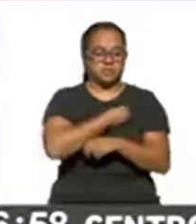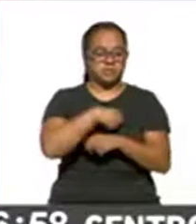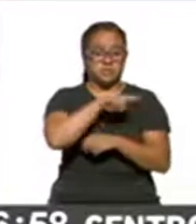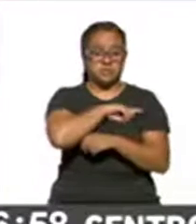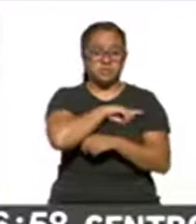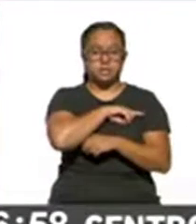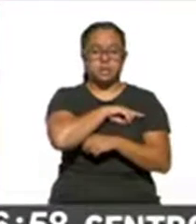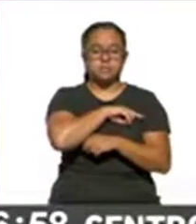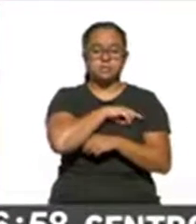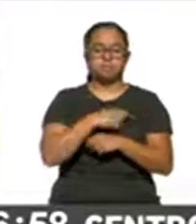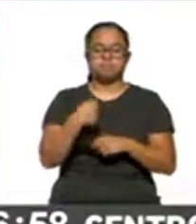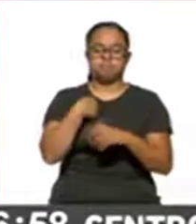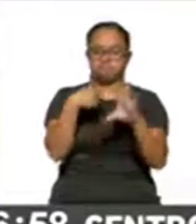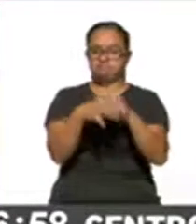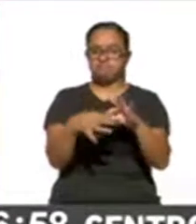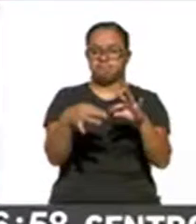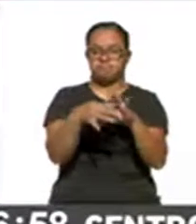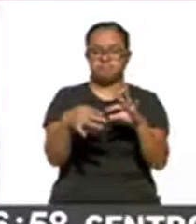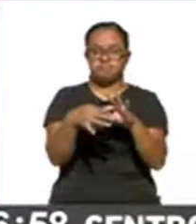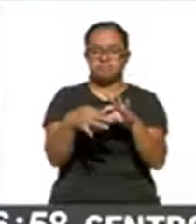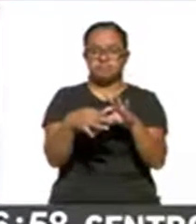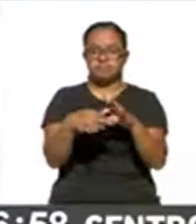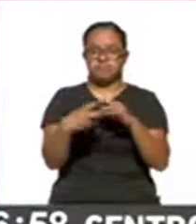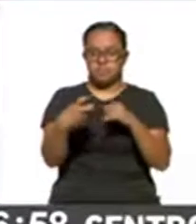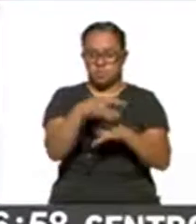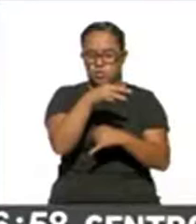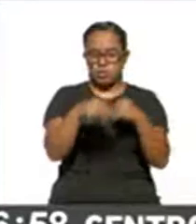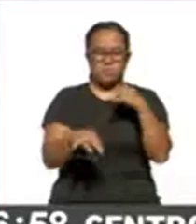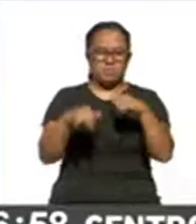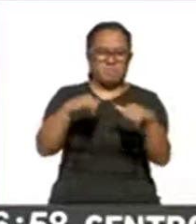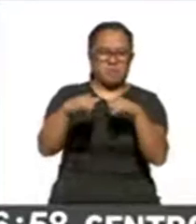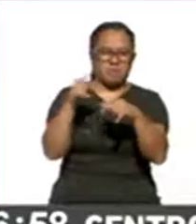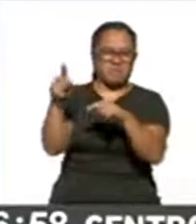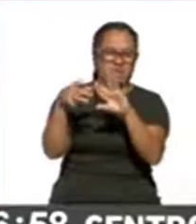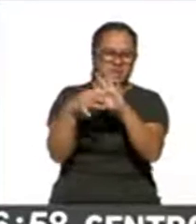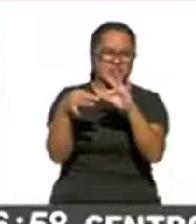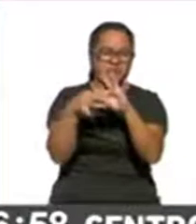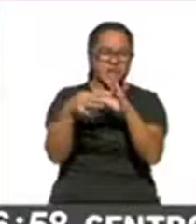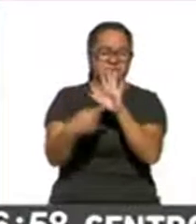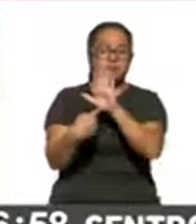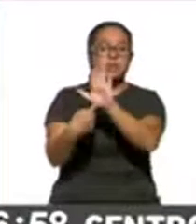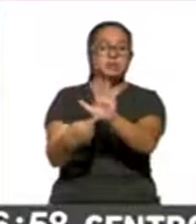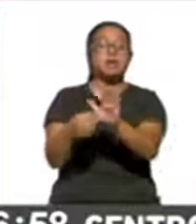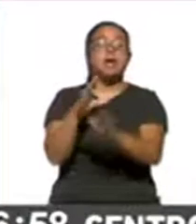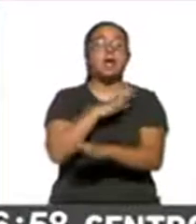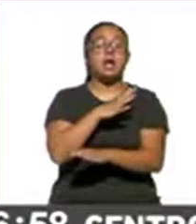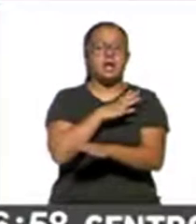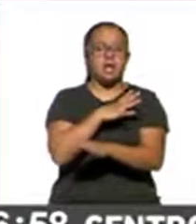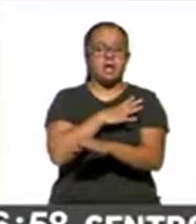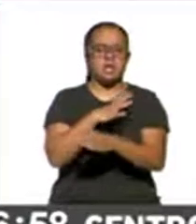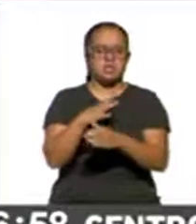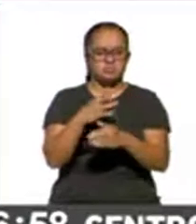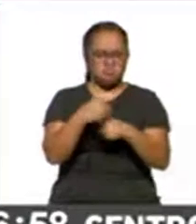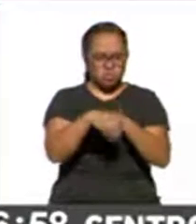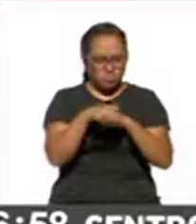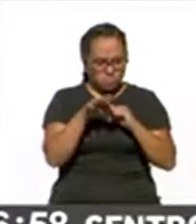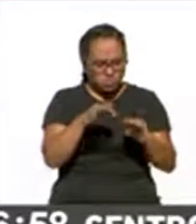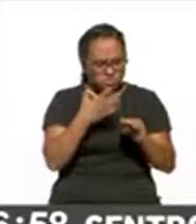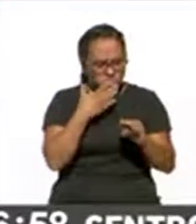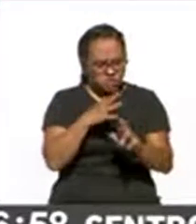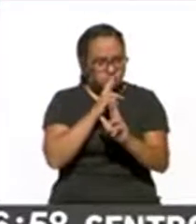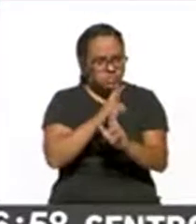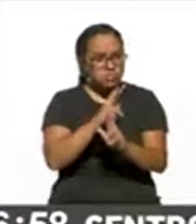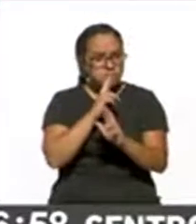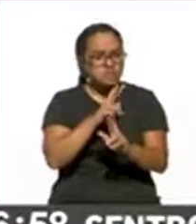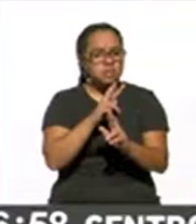pública, diríamos que, y dado este último mapa que te presento, que creo que tenemos buenos números, buenos resultados, porque